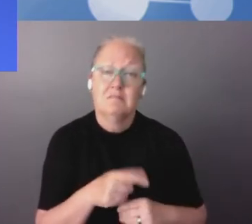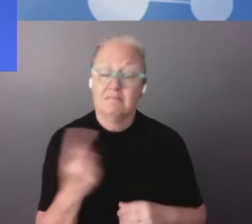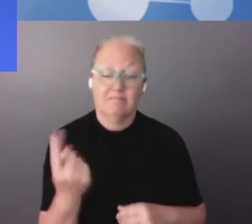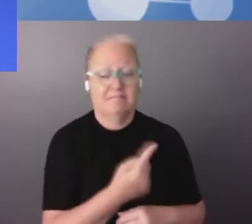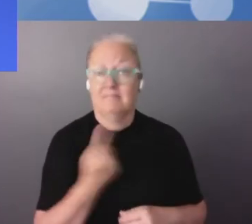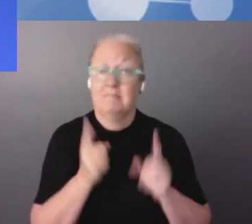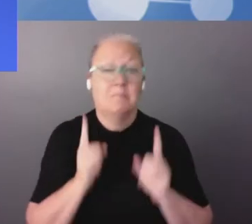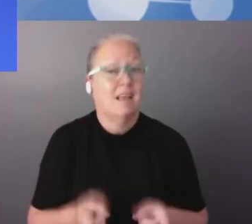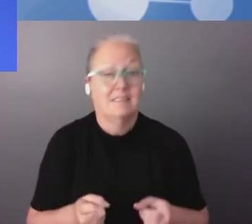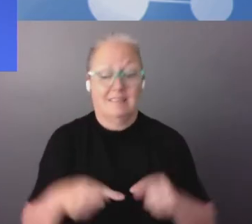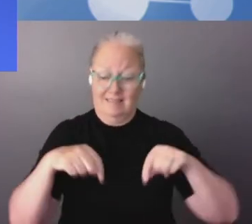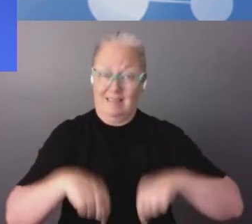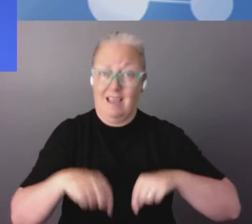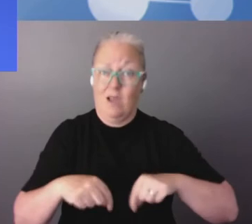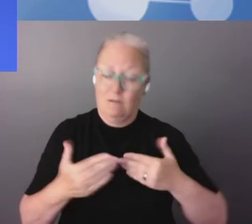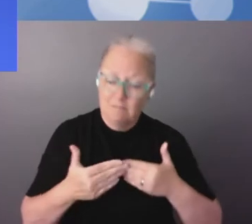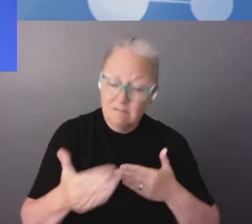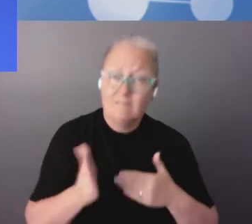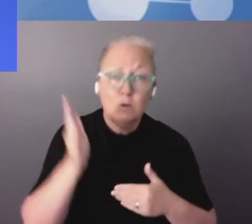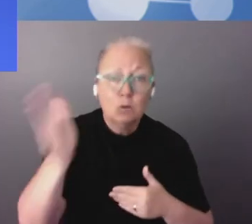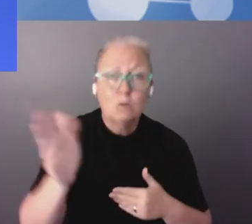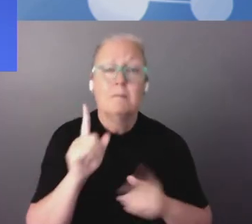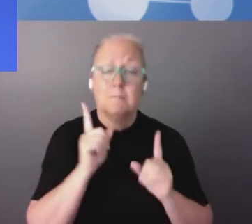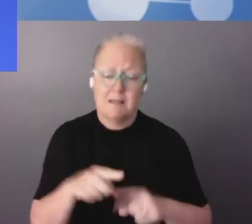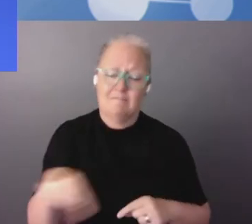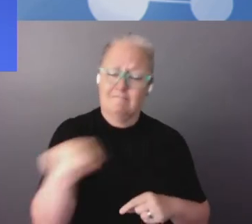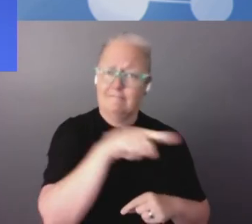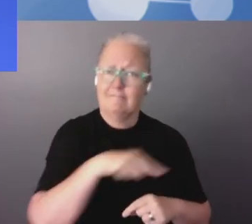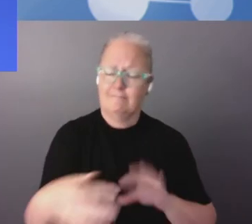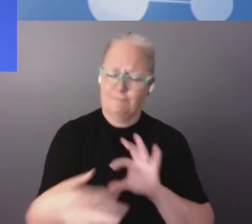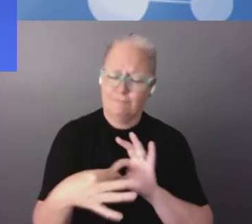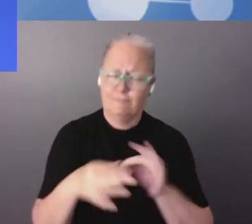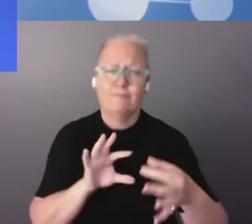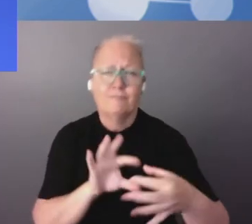fuerzas. Tal y como hace 100 años,